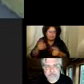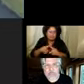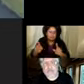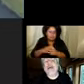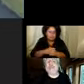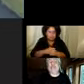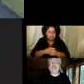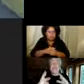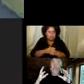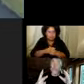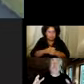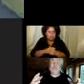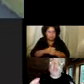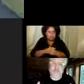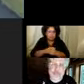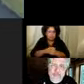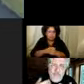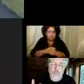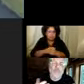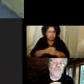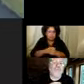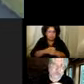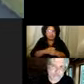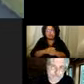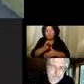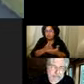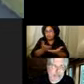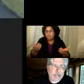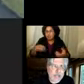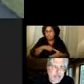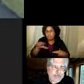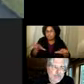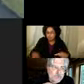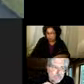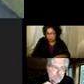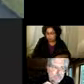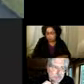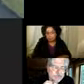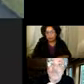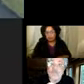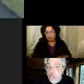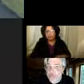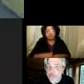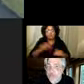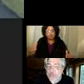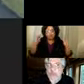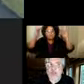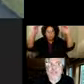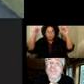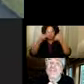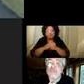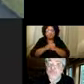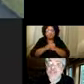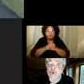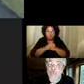enfermería similar a yo. Próxima página, por favor. Por fin, con respecto a algunas de las cosas que ya